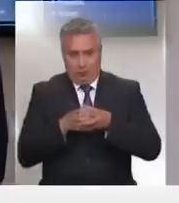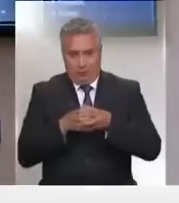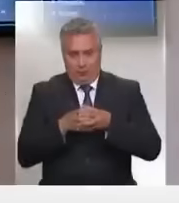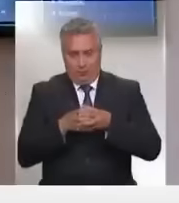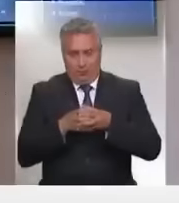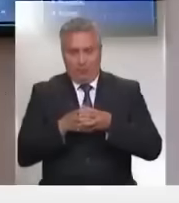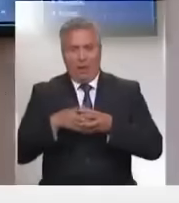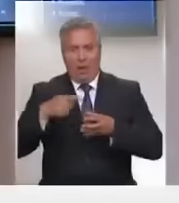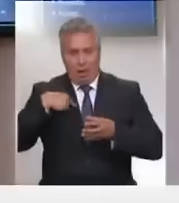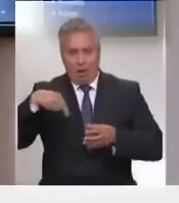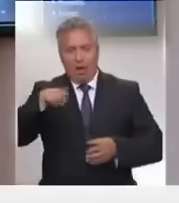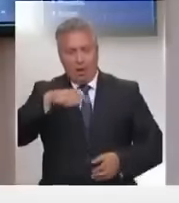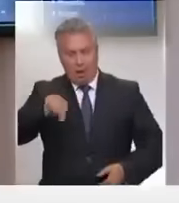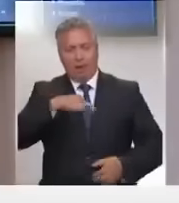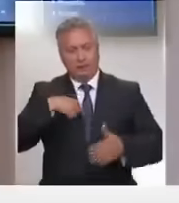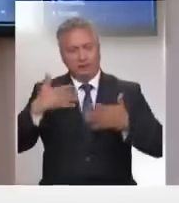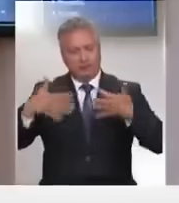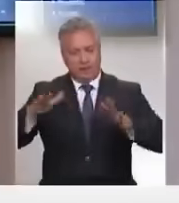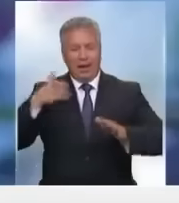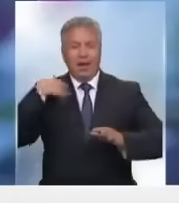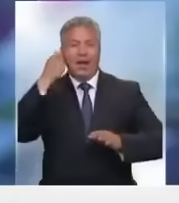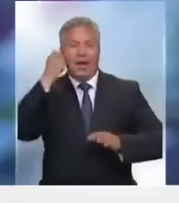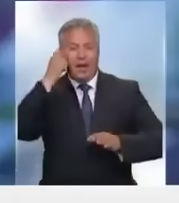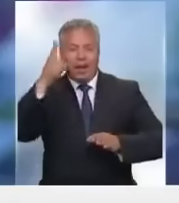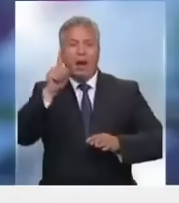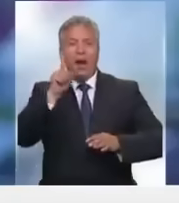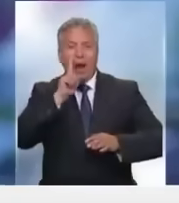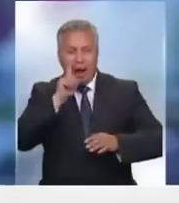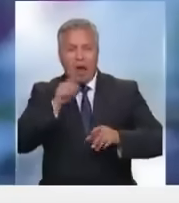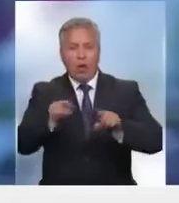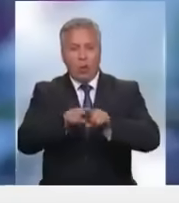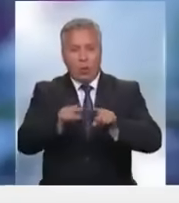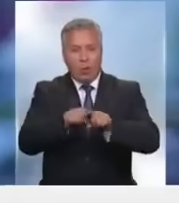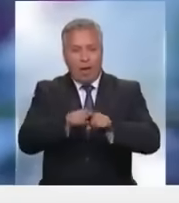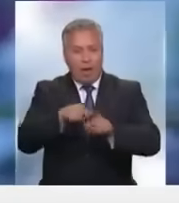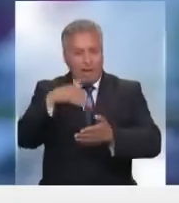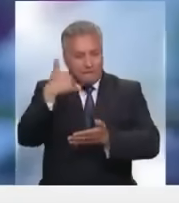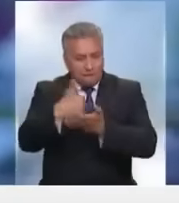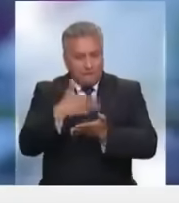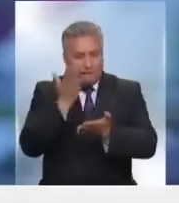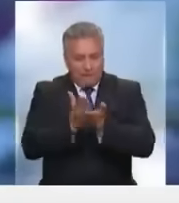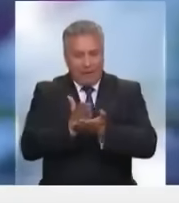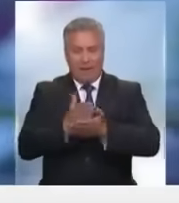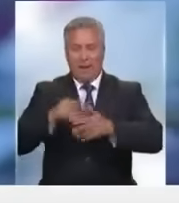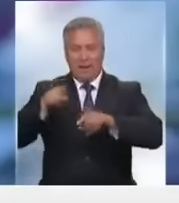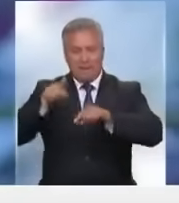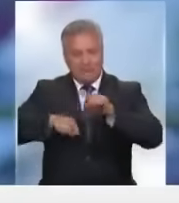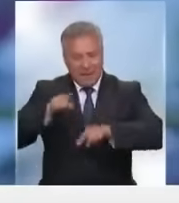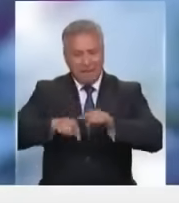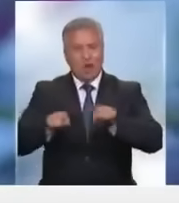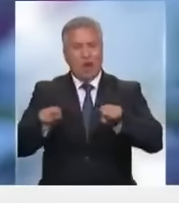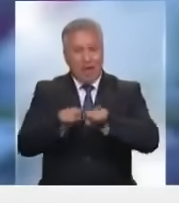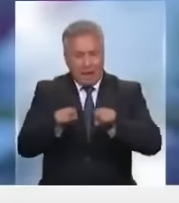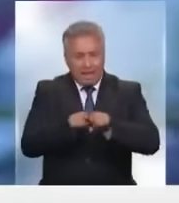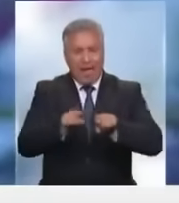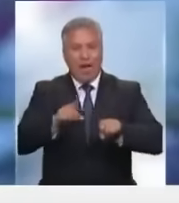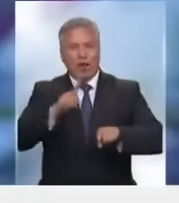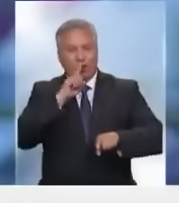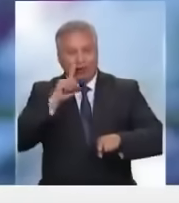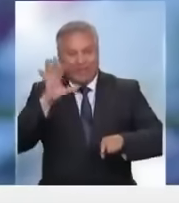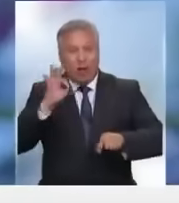Nos hemos dado cuenta que existe un clan familiar, son puros primos, hermanos, tíos,